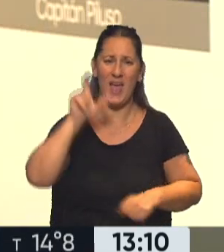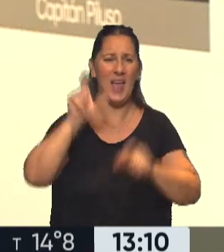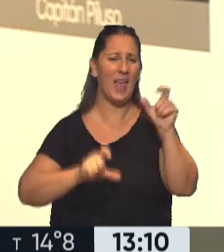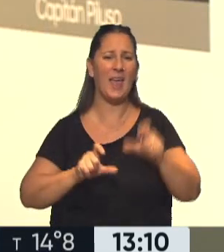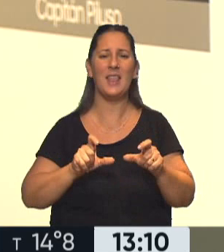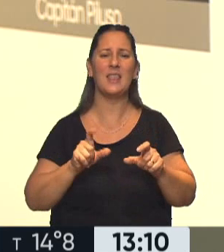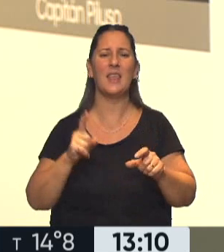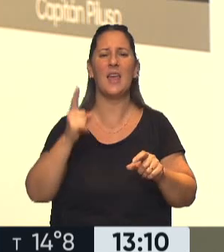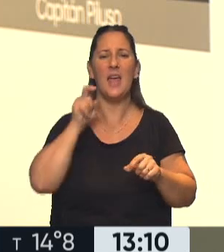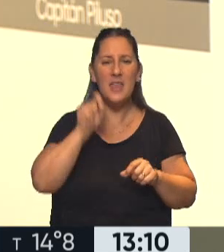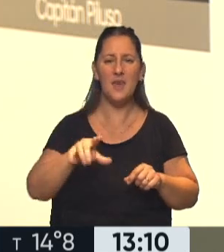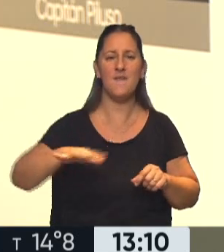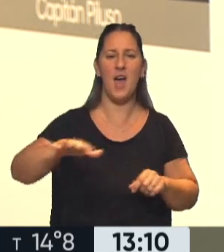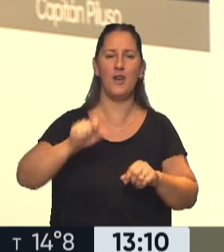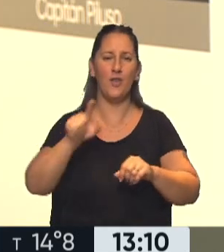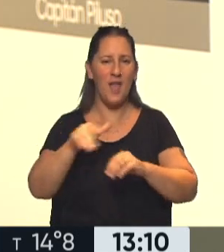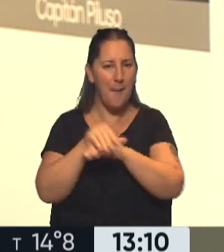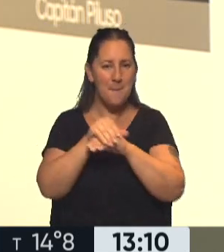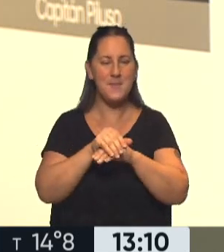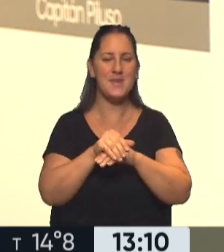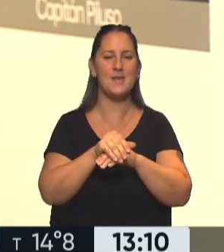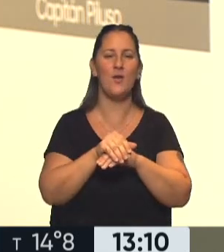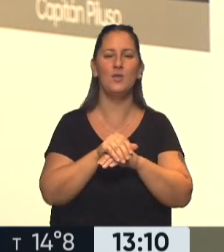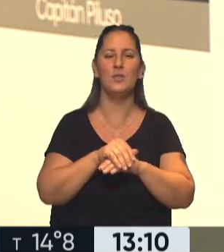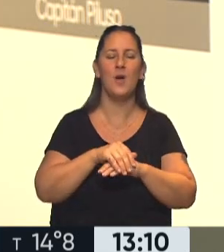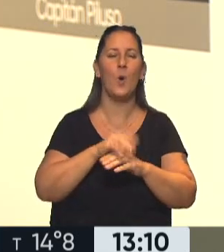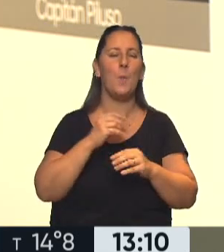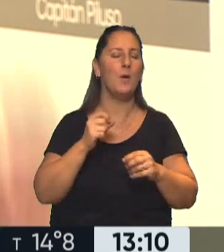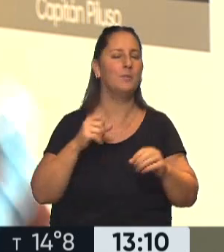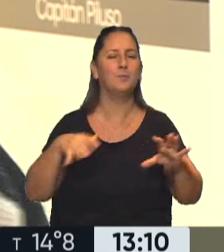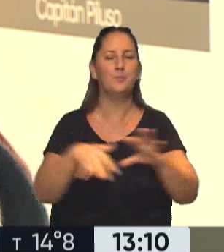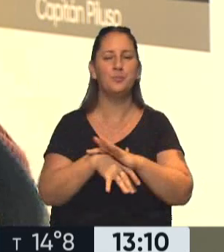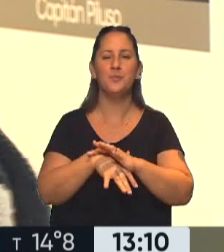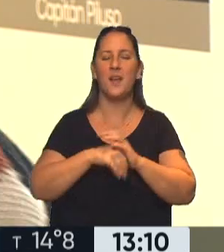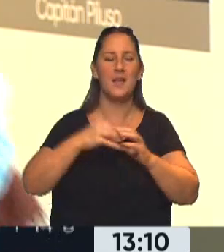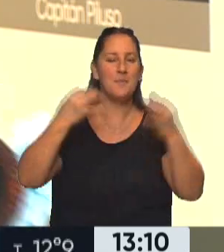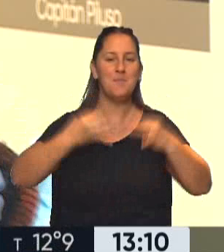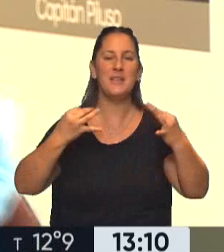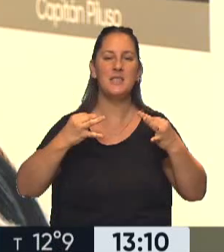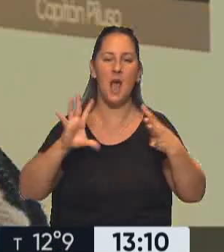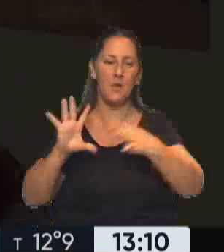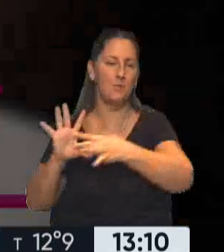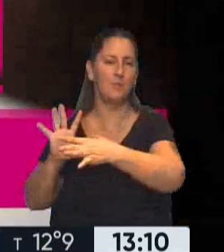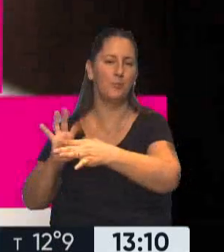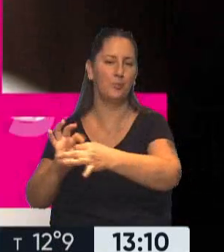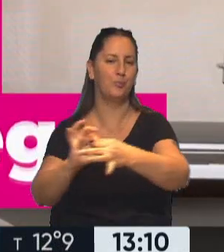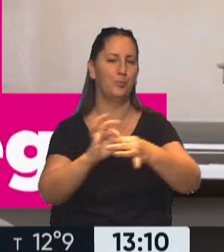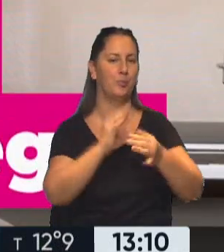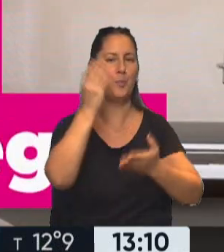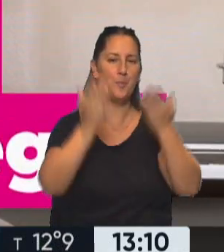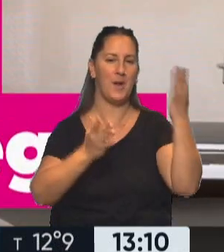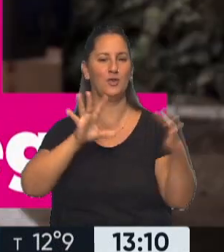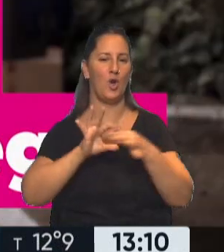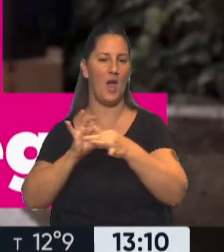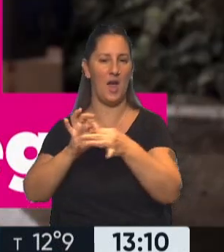personaje en ese barrio, con sus amigos. El elemento fantástico, de alguna forma, es el que une a todos estos personajes y todo